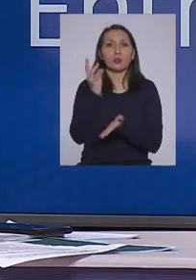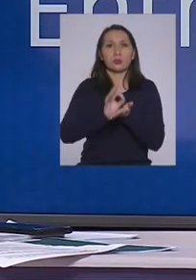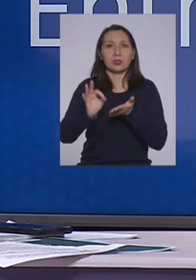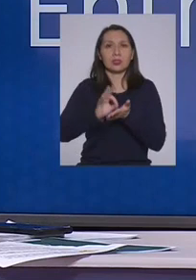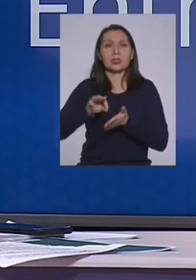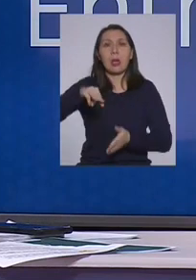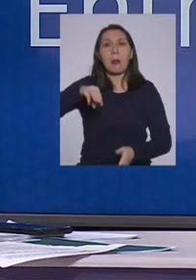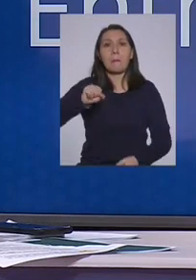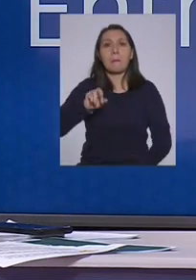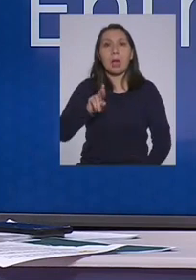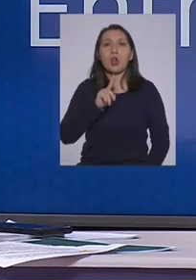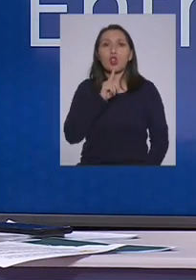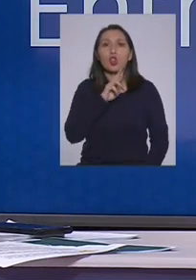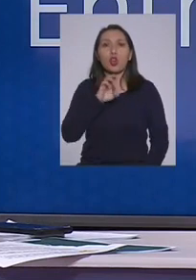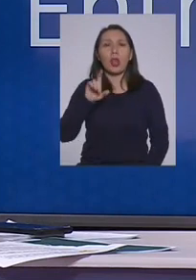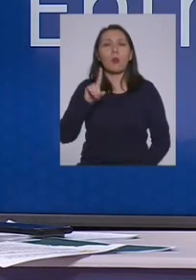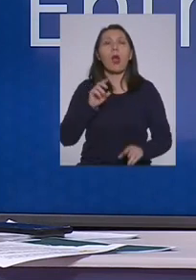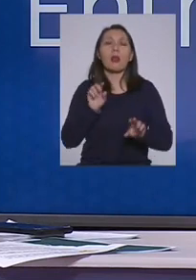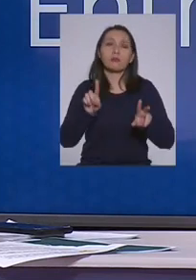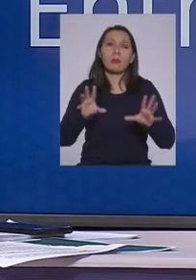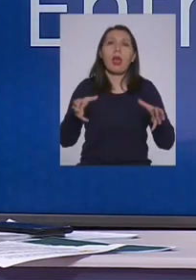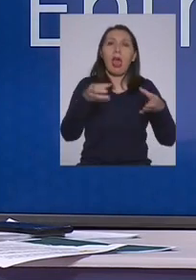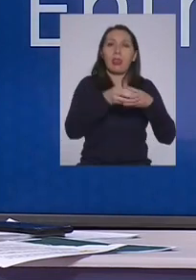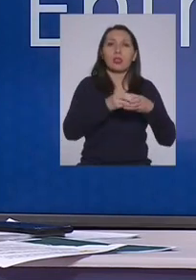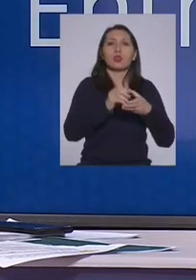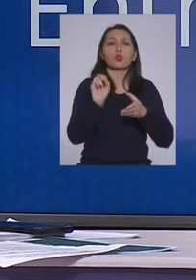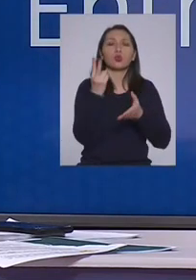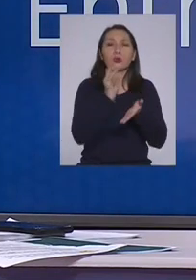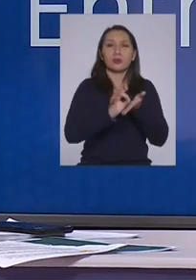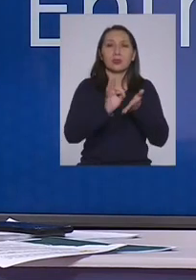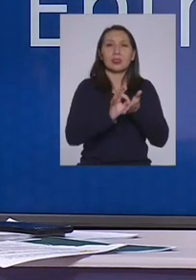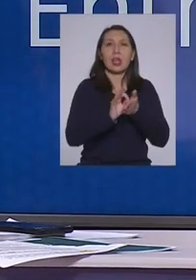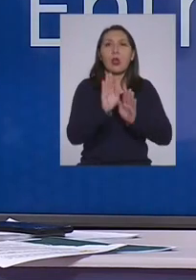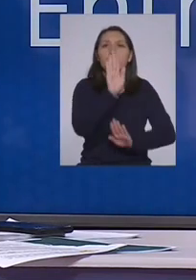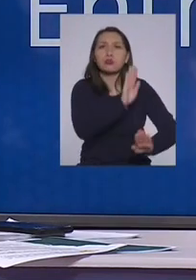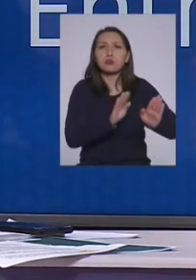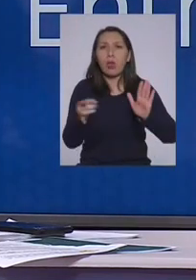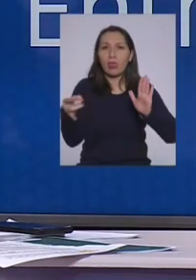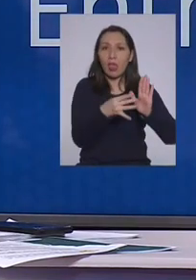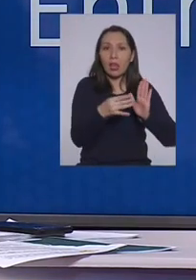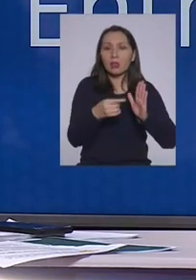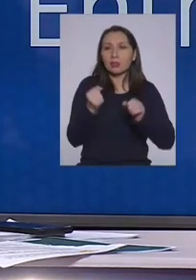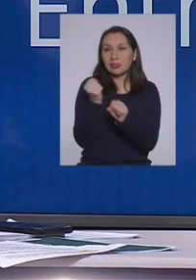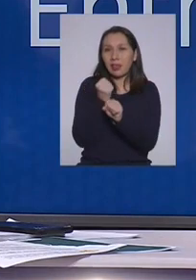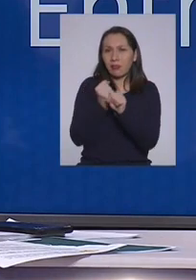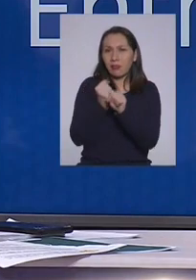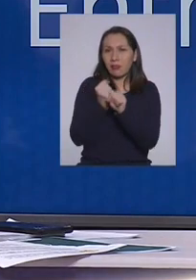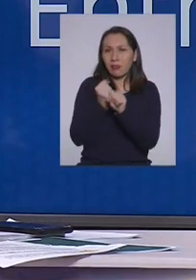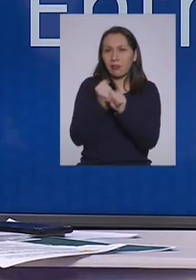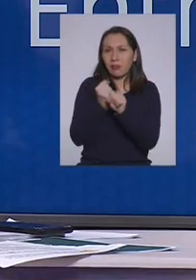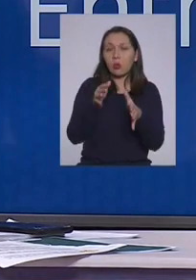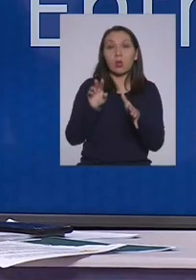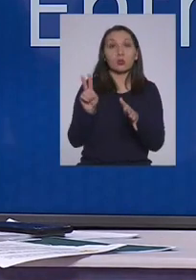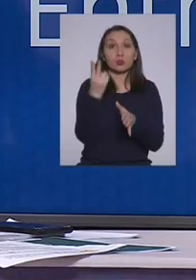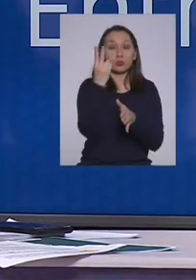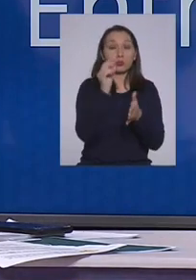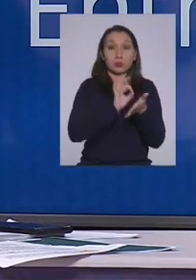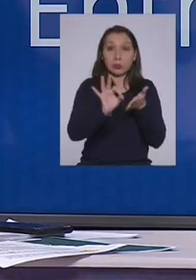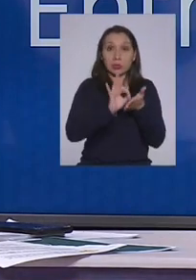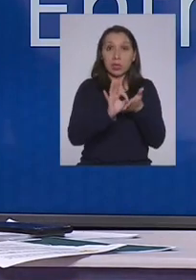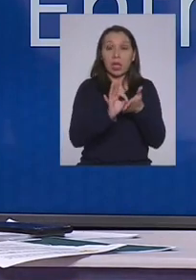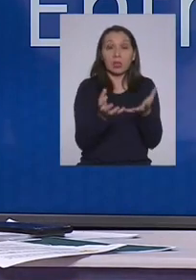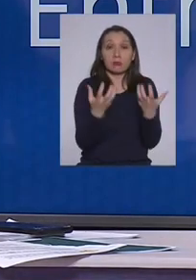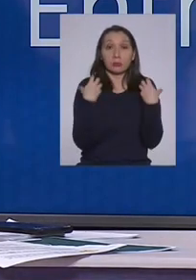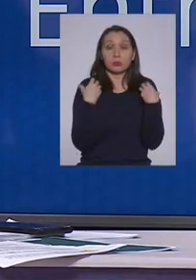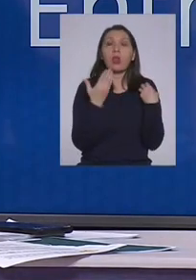Katy Martorell desde la Subsecretaría de Prevención del Delito. Y es un trabajo que no solamente se concentra en esa subsecretaría, sino que cuenta